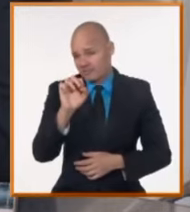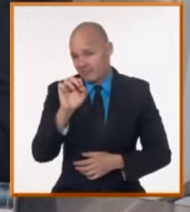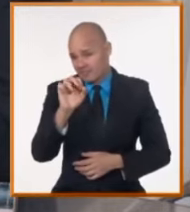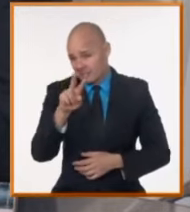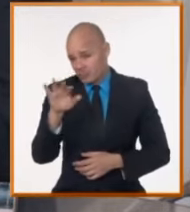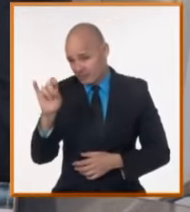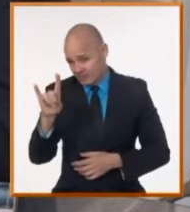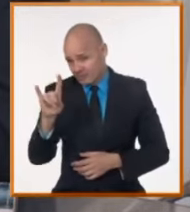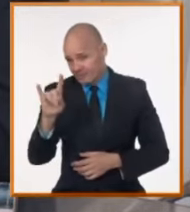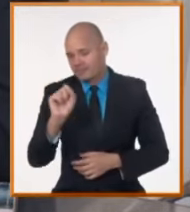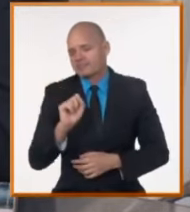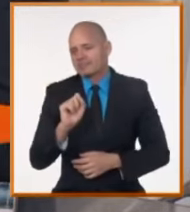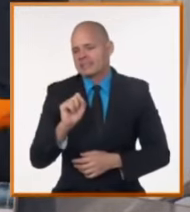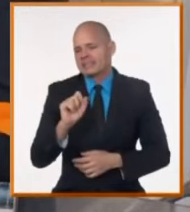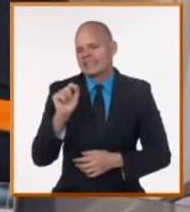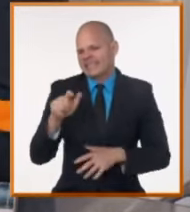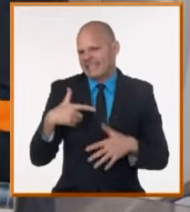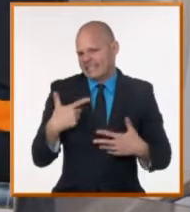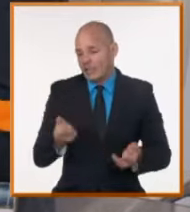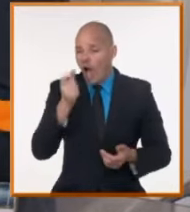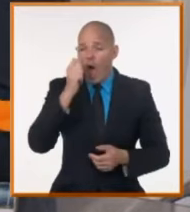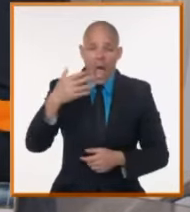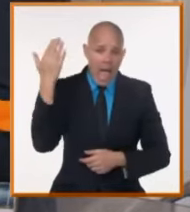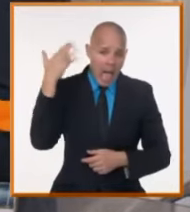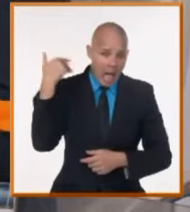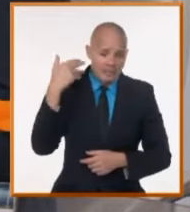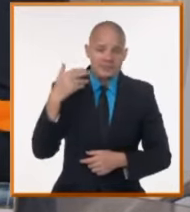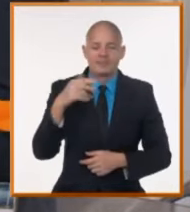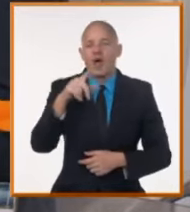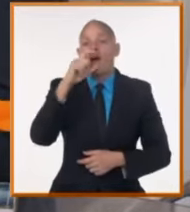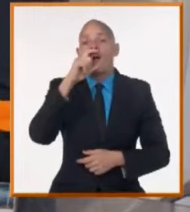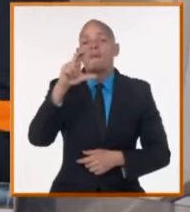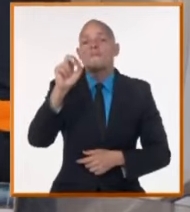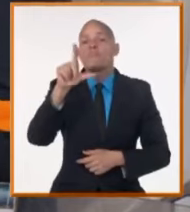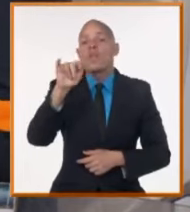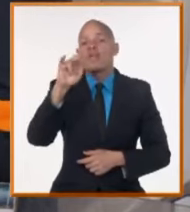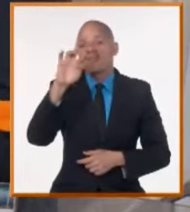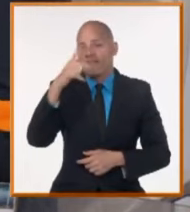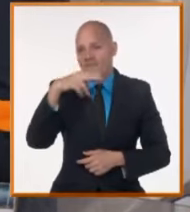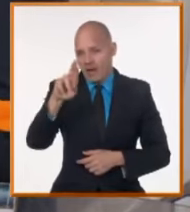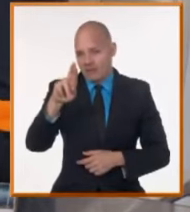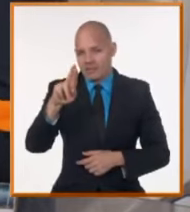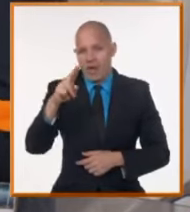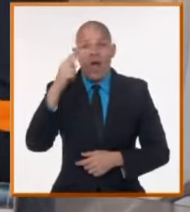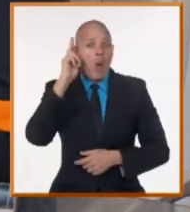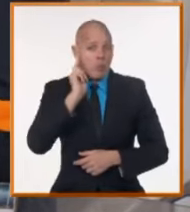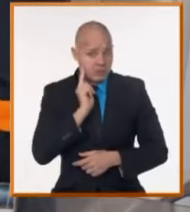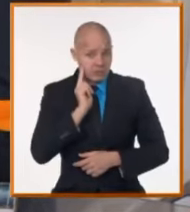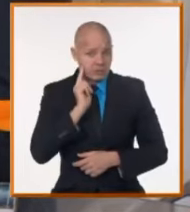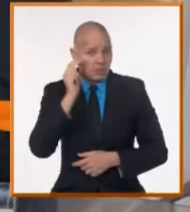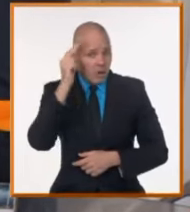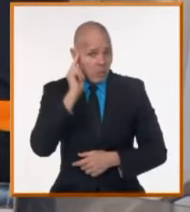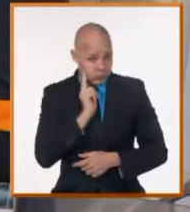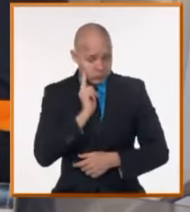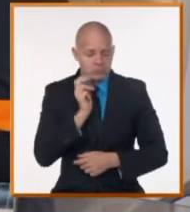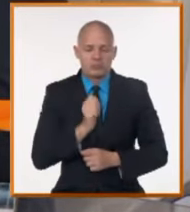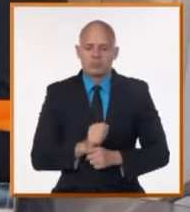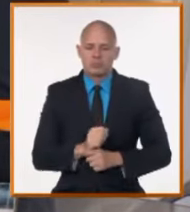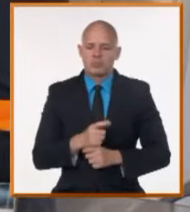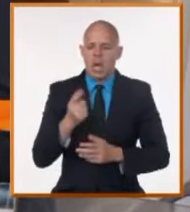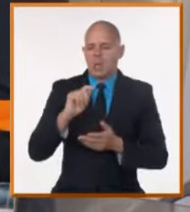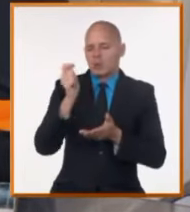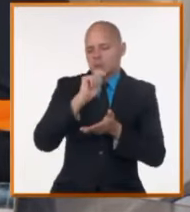Que es una frase que se conoce bastante, Bolívar señala que los Estados Unidos parecían destinados por la